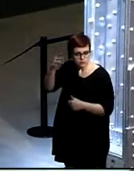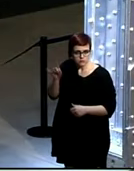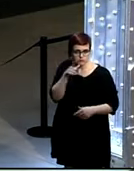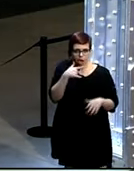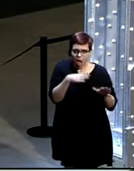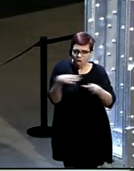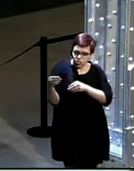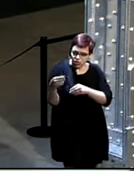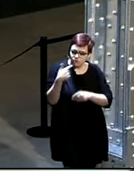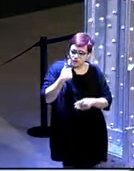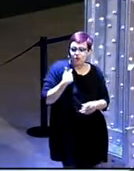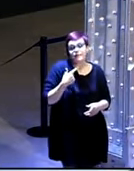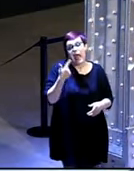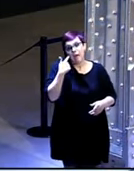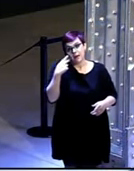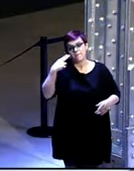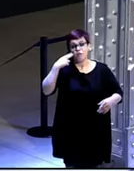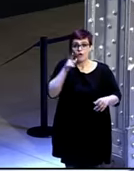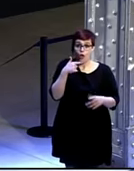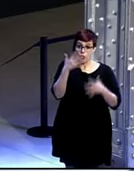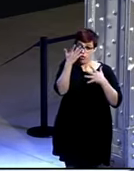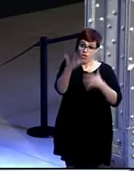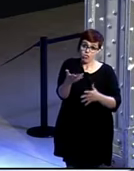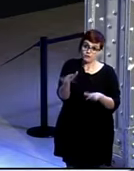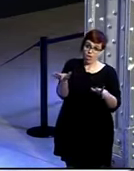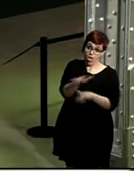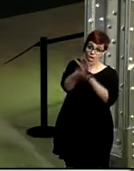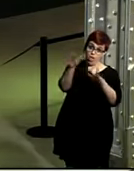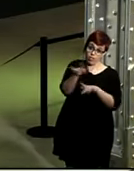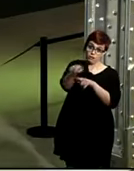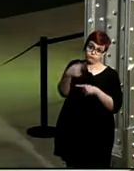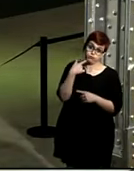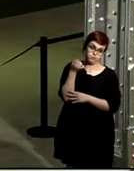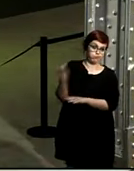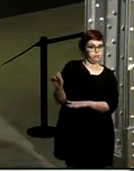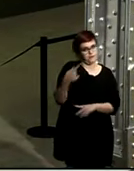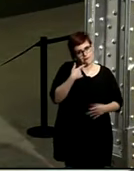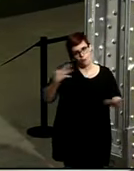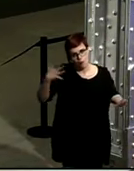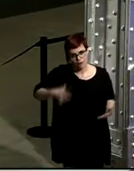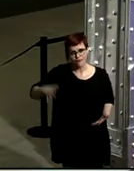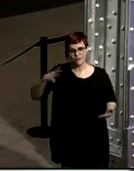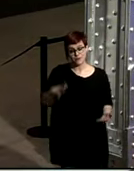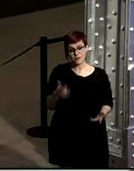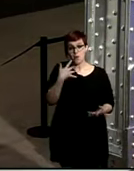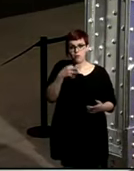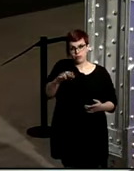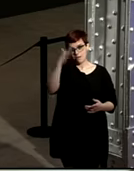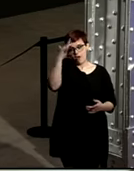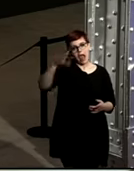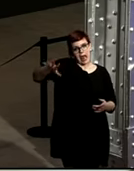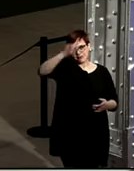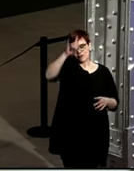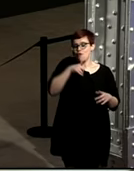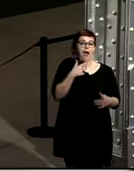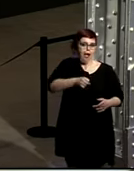Claro, claro. Claro. Ya, hombre, después de 10 años y encima no acepta... Joder, Bueno, ahora... podía haberse arrepentido. No, es mi abuela. No,